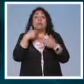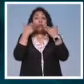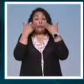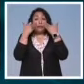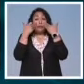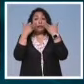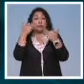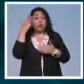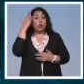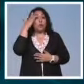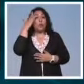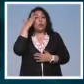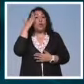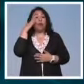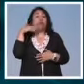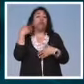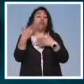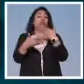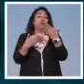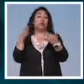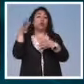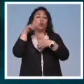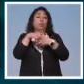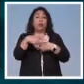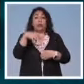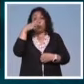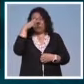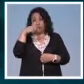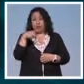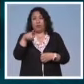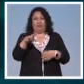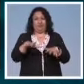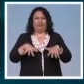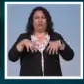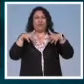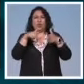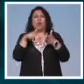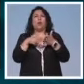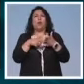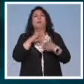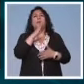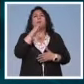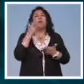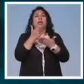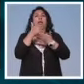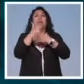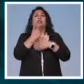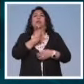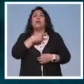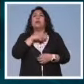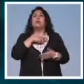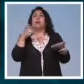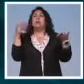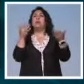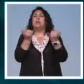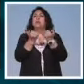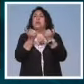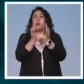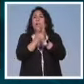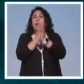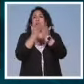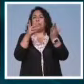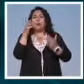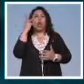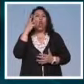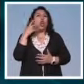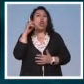como protagonista del devenir cultural mexicano. Durante el acto en la Biblioteca Nacional de España, se presentó también el libro gráfico La